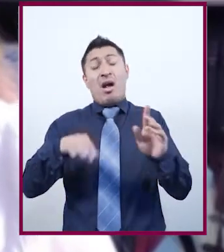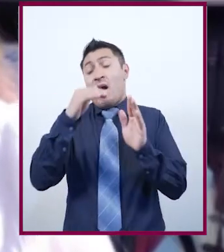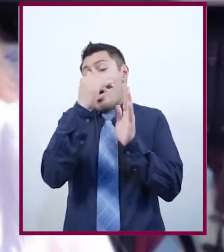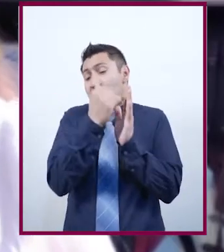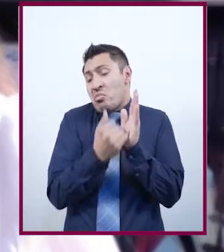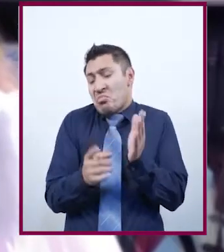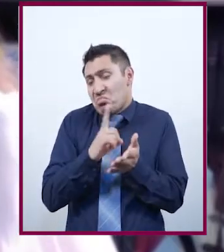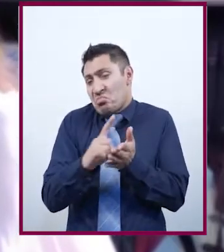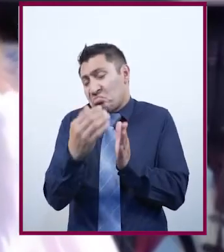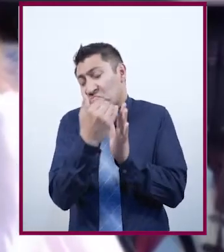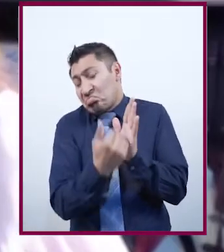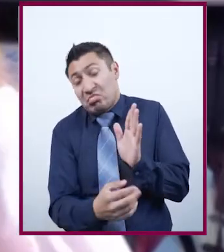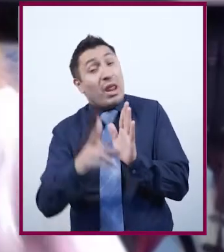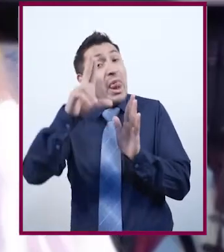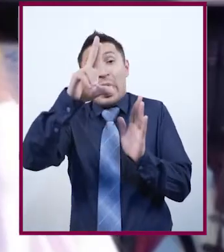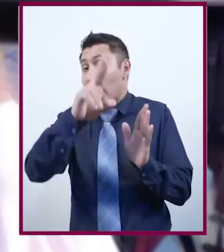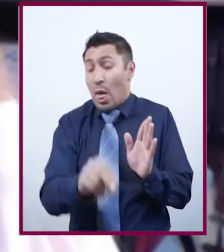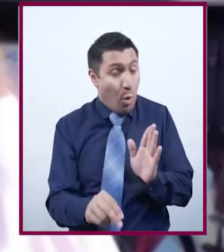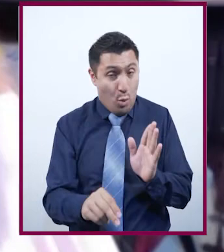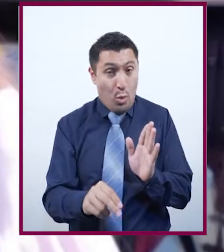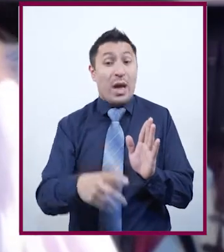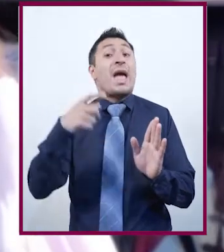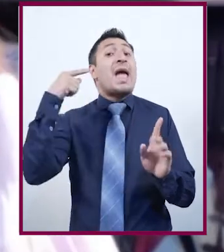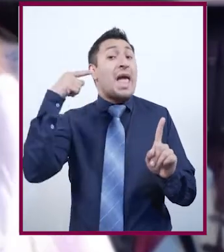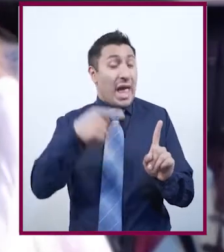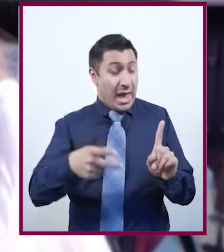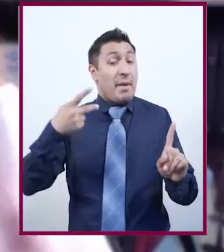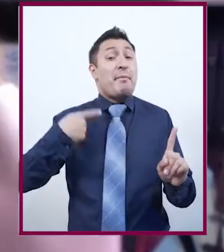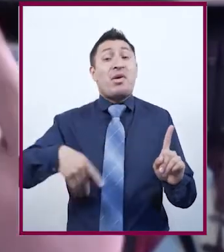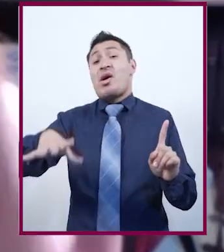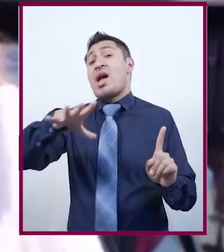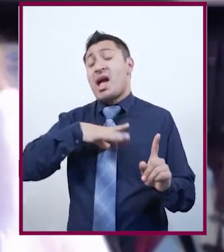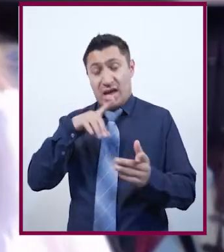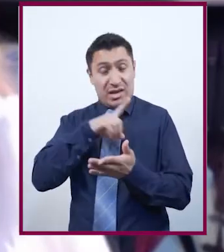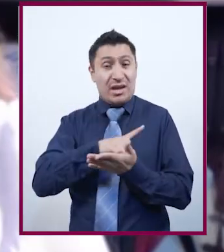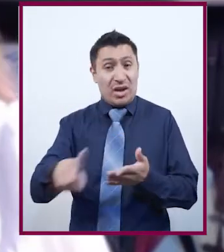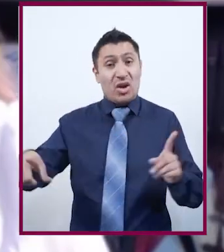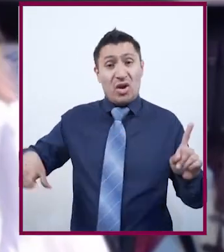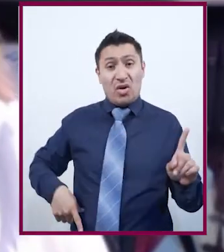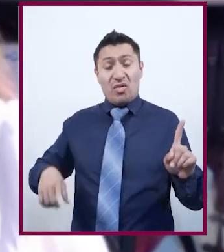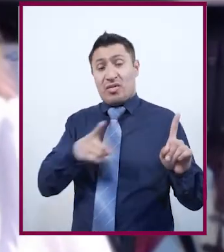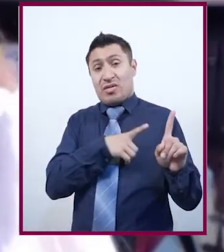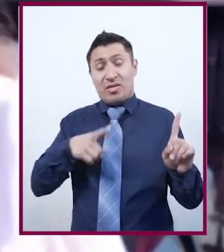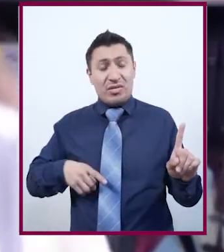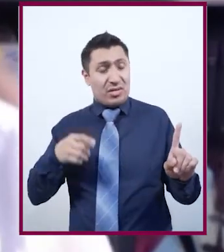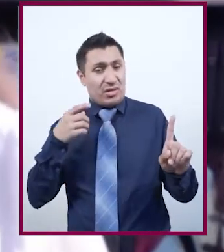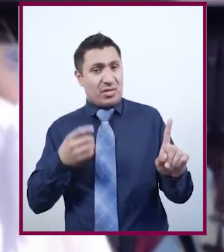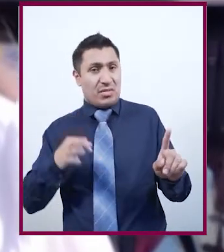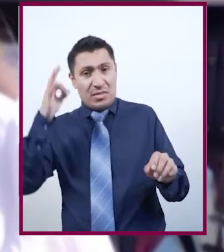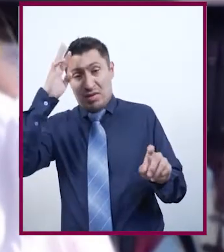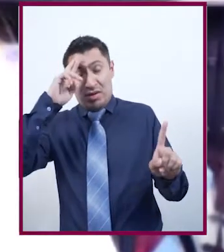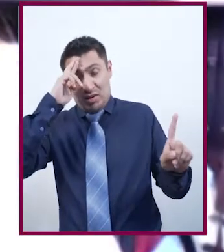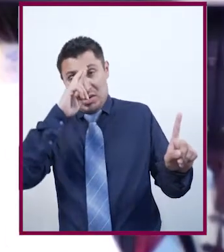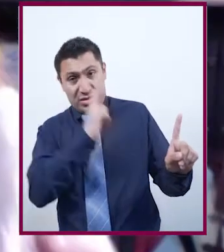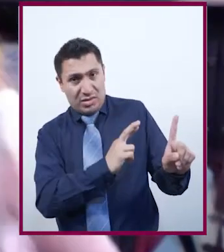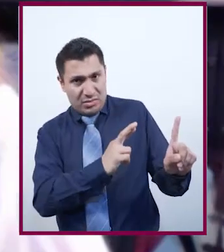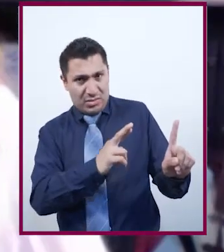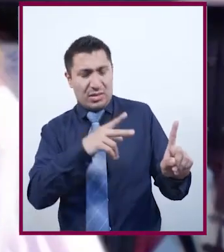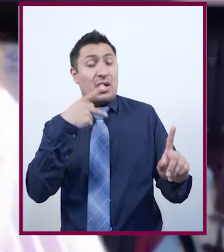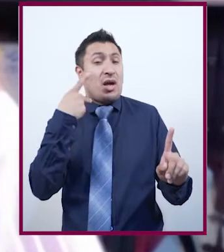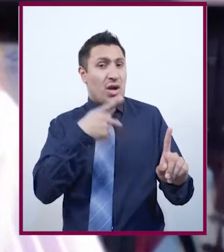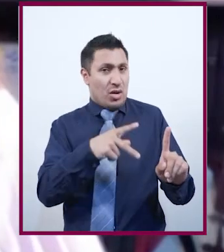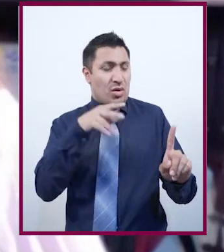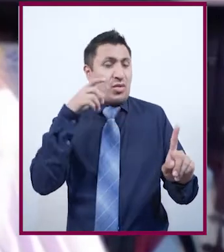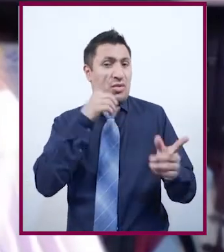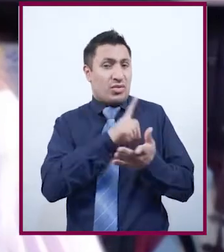una persona que tiene derechos y que el Estado tendrá que hacer los ajustes necesarios para protegerla. Un